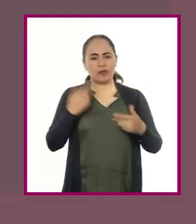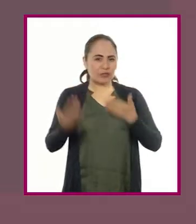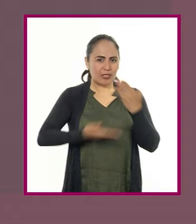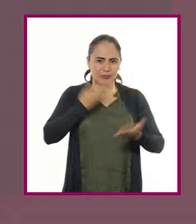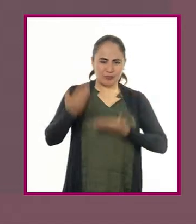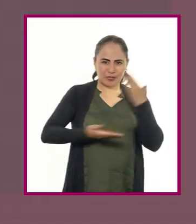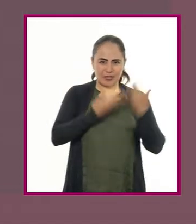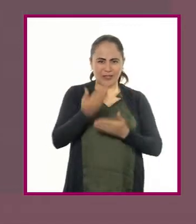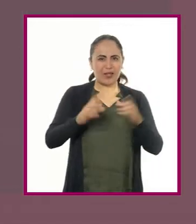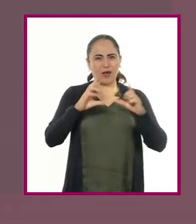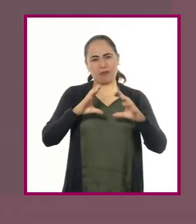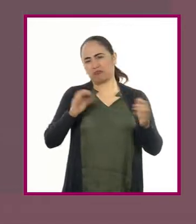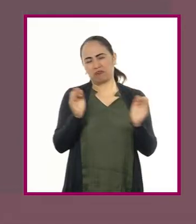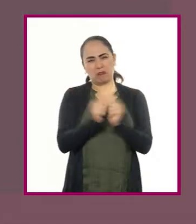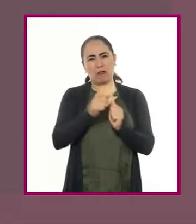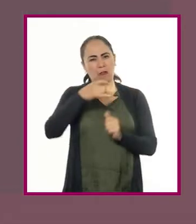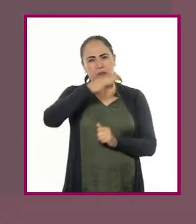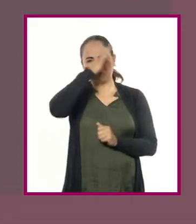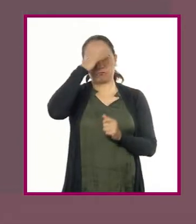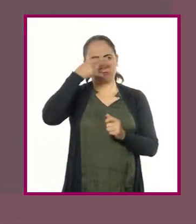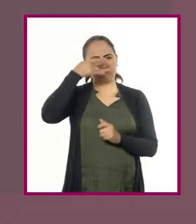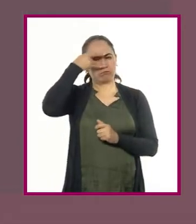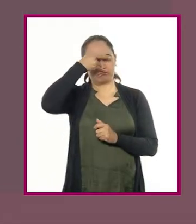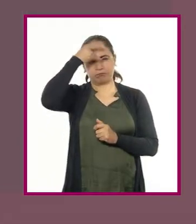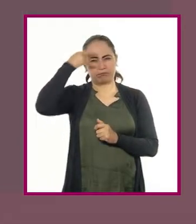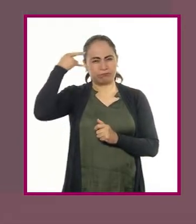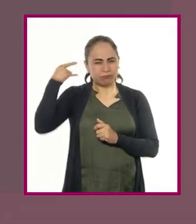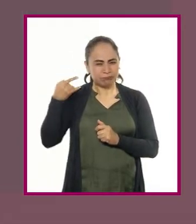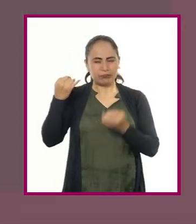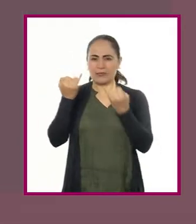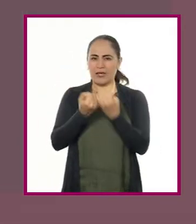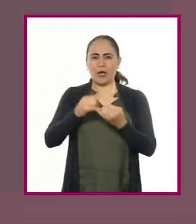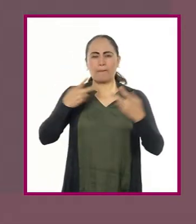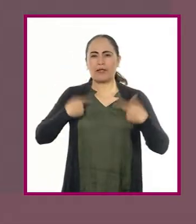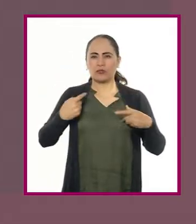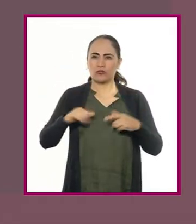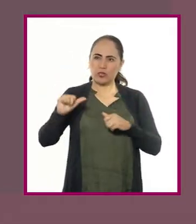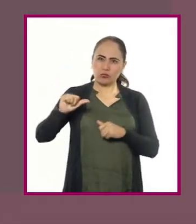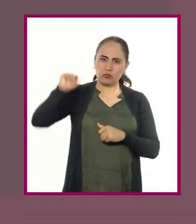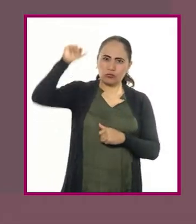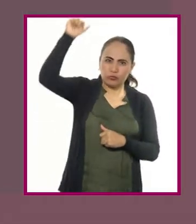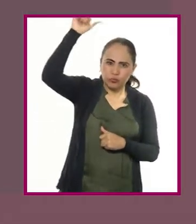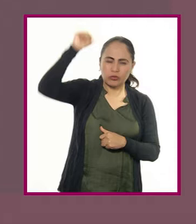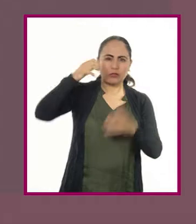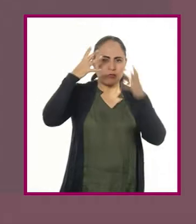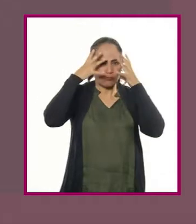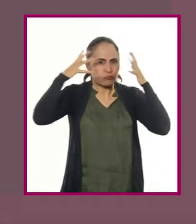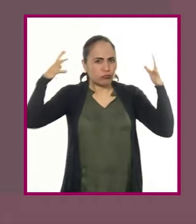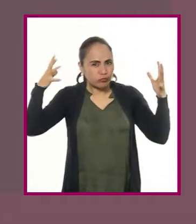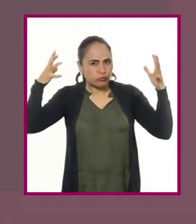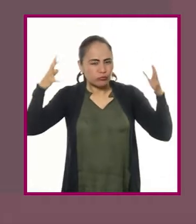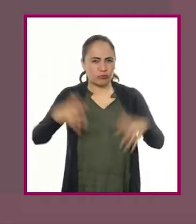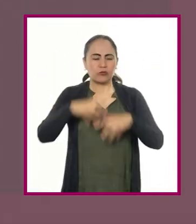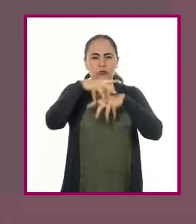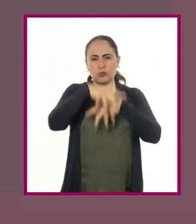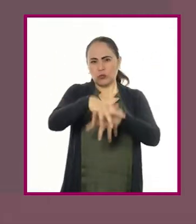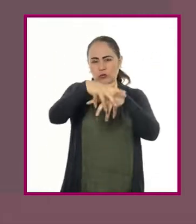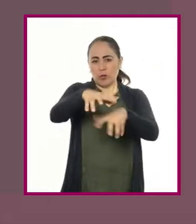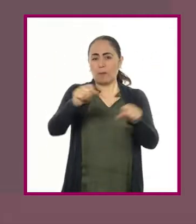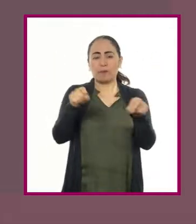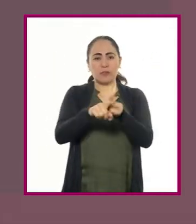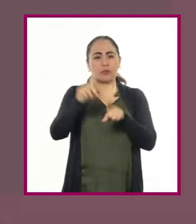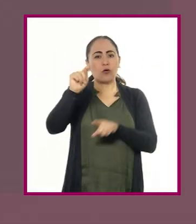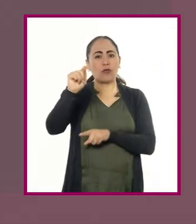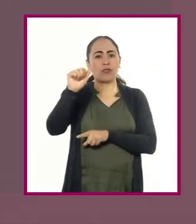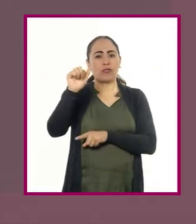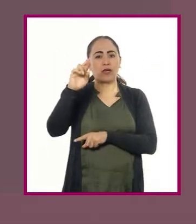y máscaras acompañados por figuras grotescas de gigantes y cabezudos, así como por la tarasca. Esta era